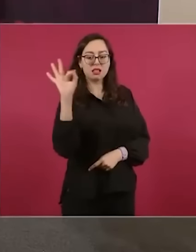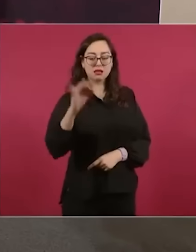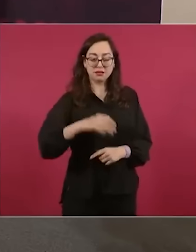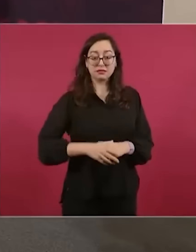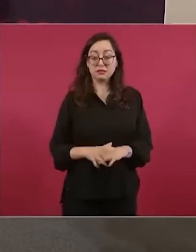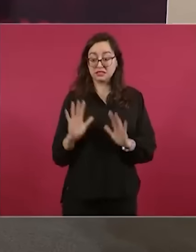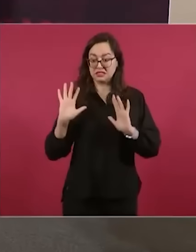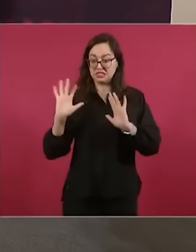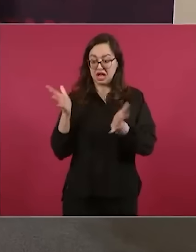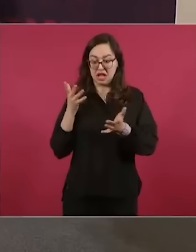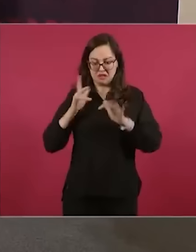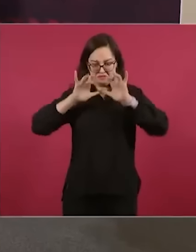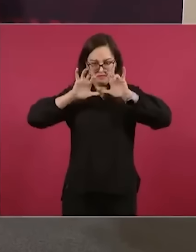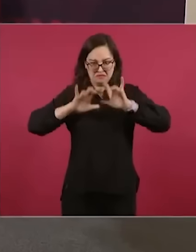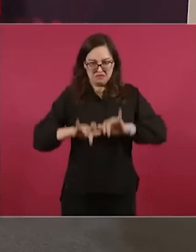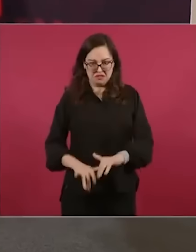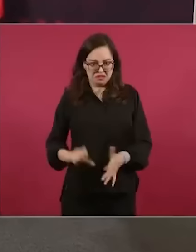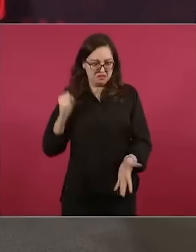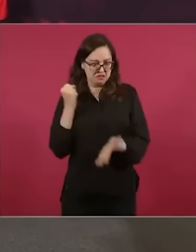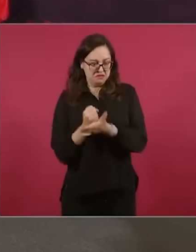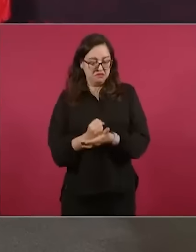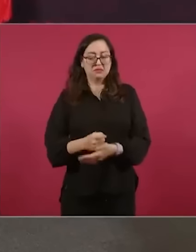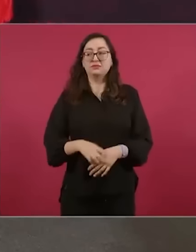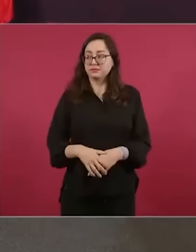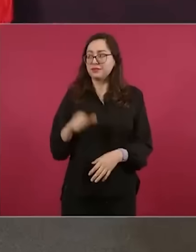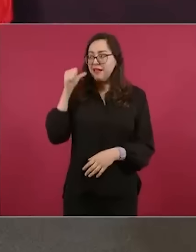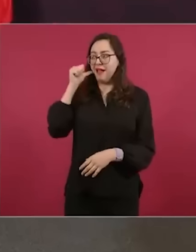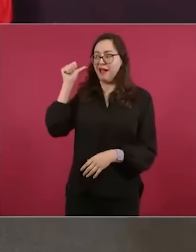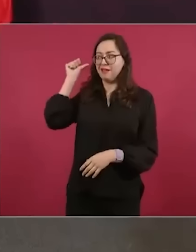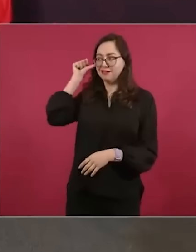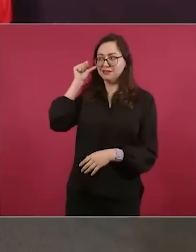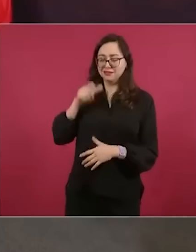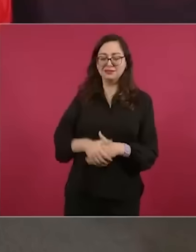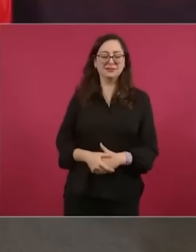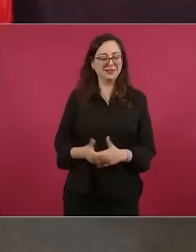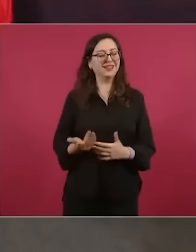resolución. ¿Ayer? Ayer, ¿no? En ese sentido.